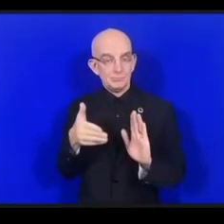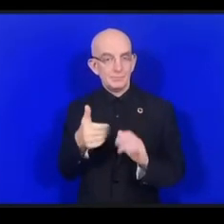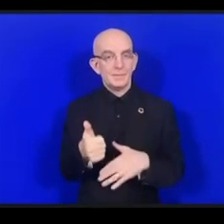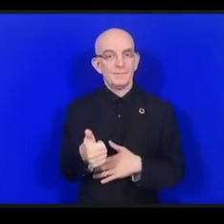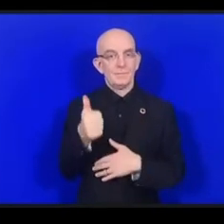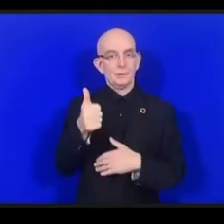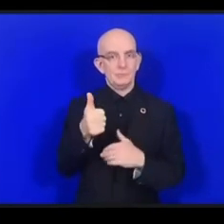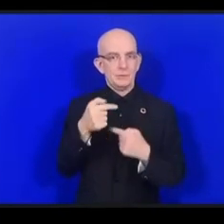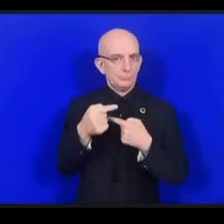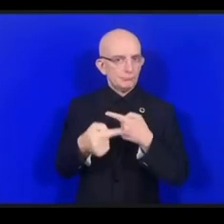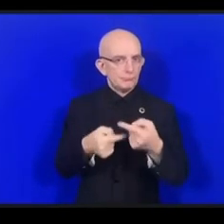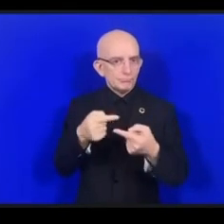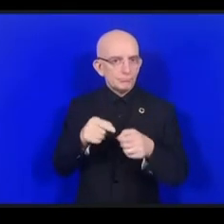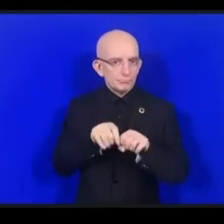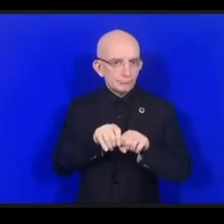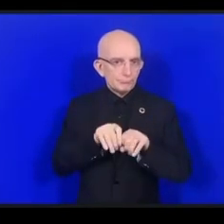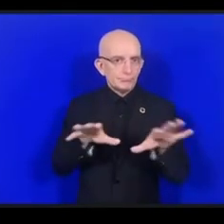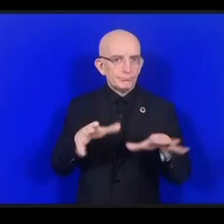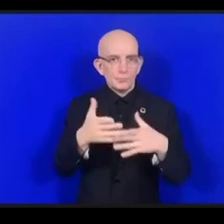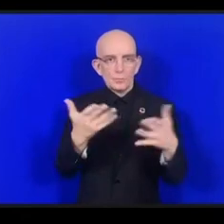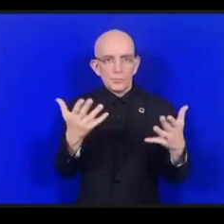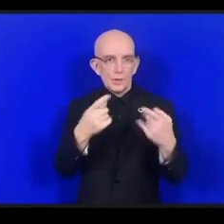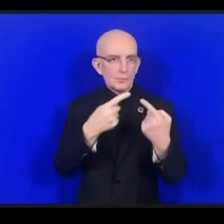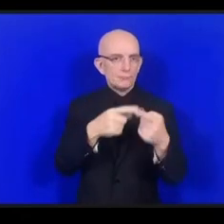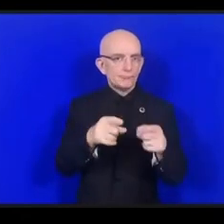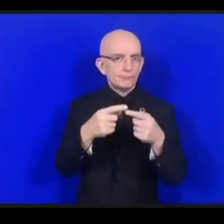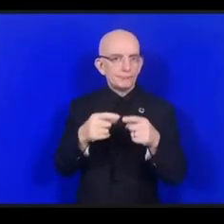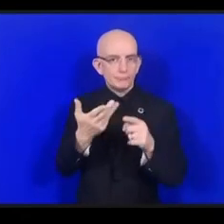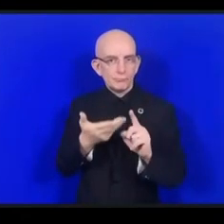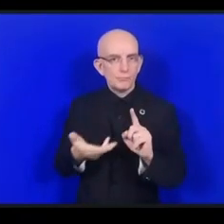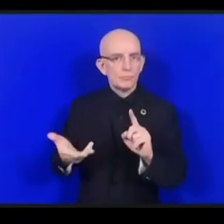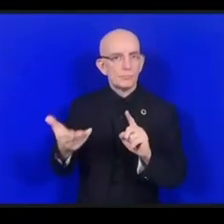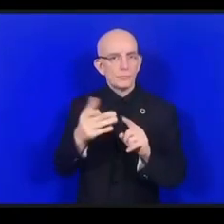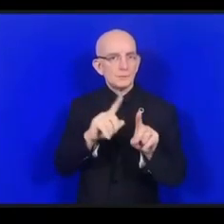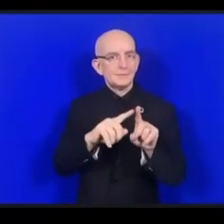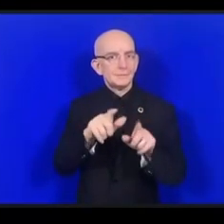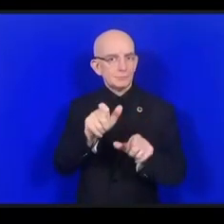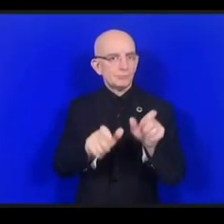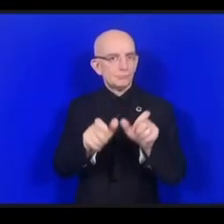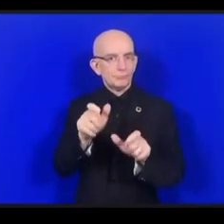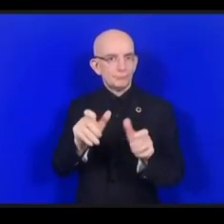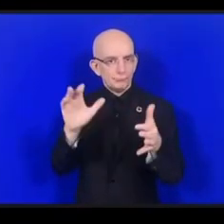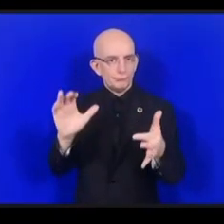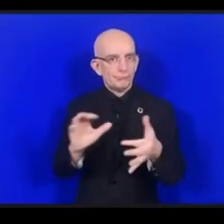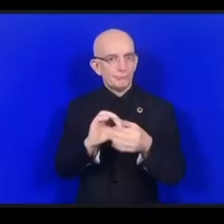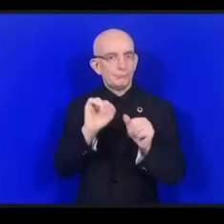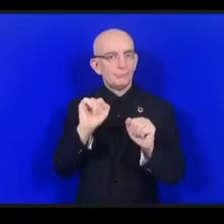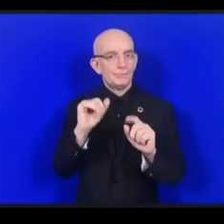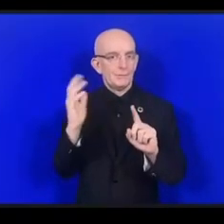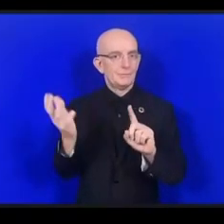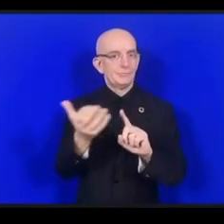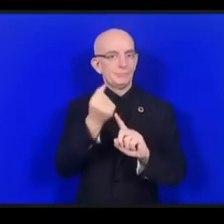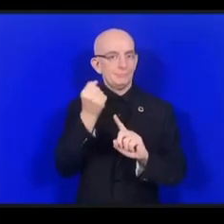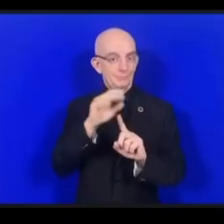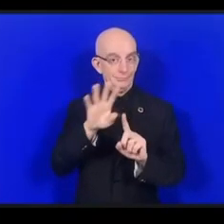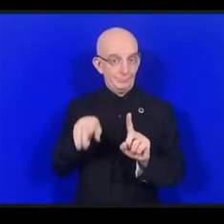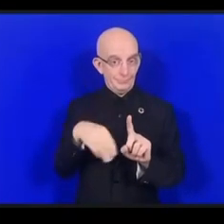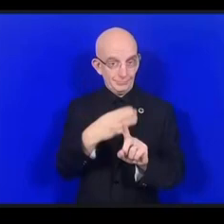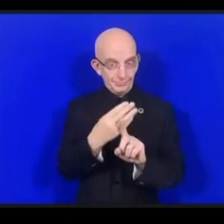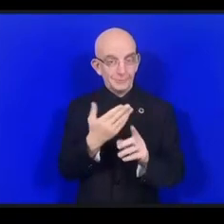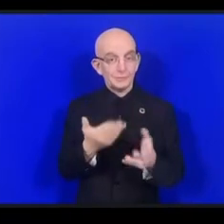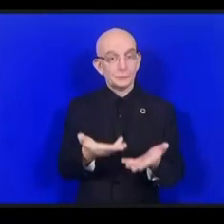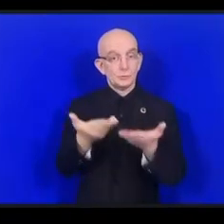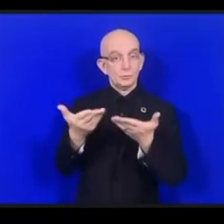dinámicas y de sus comunidades para conseguir los ods y sin más devuelva la palabra a Marcos a que para que plantee la primera